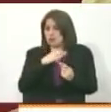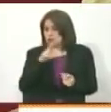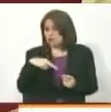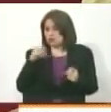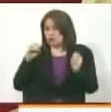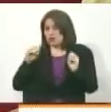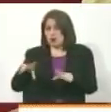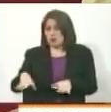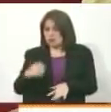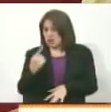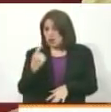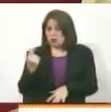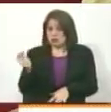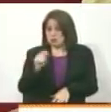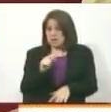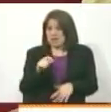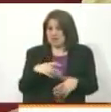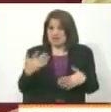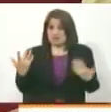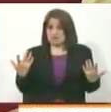¿Qué necesidad tienen de eso?